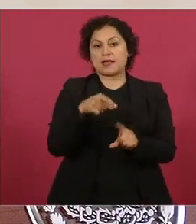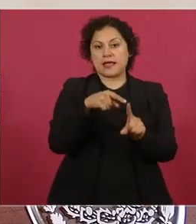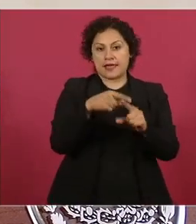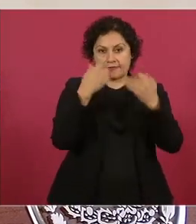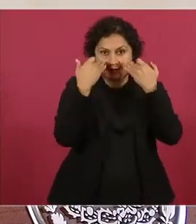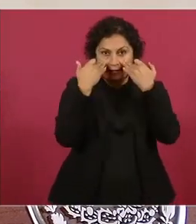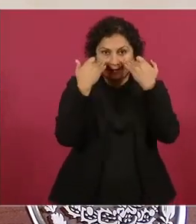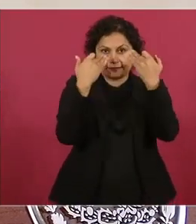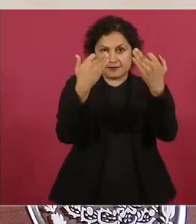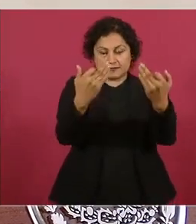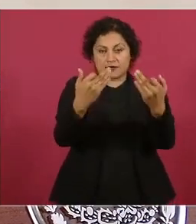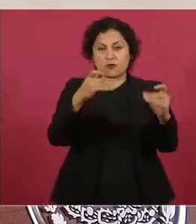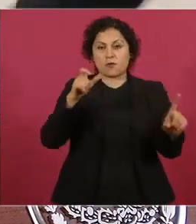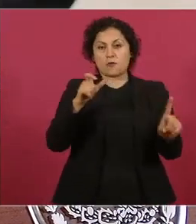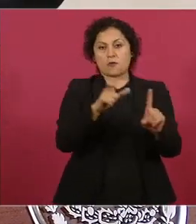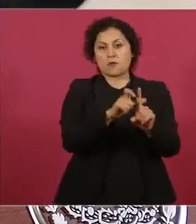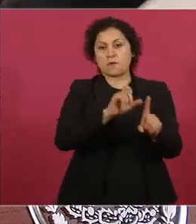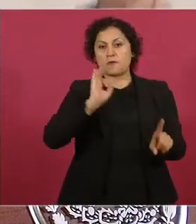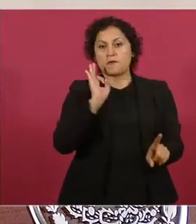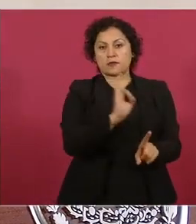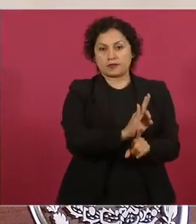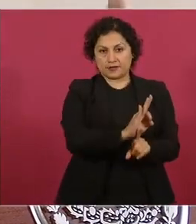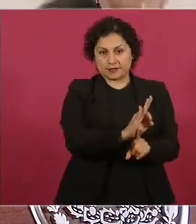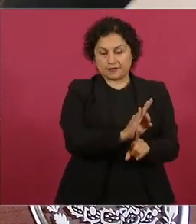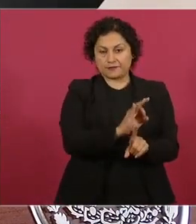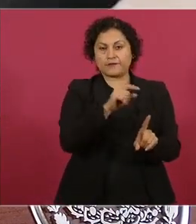Emilio Lozoya, que se conoce